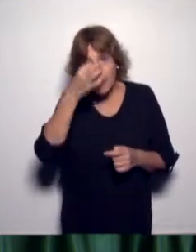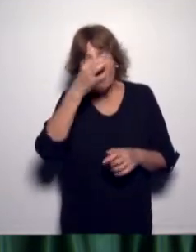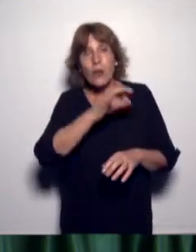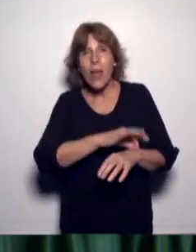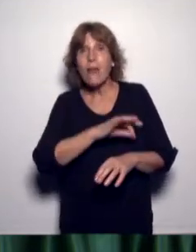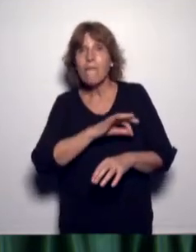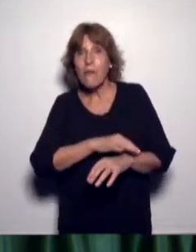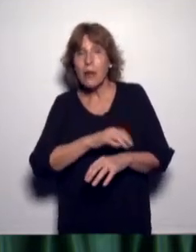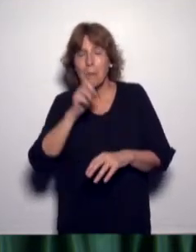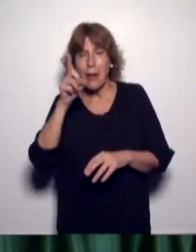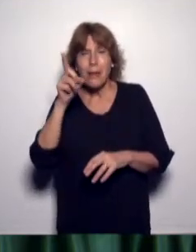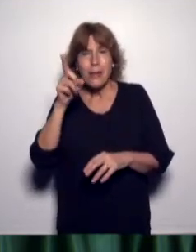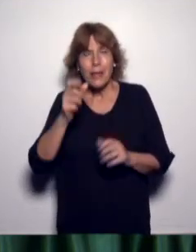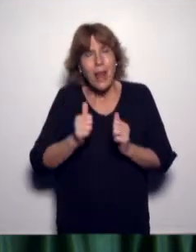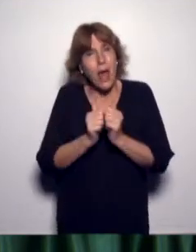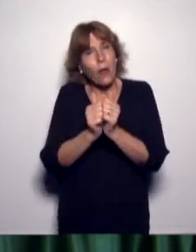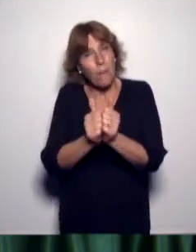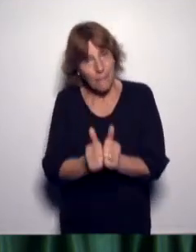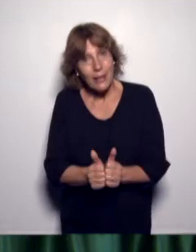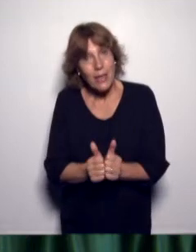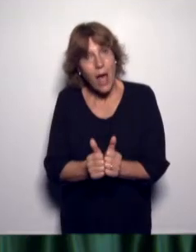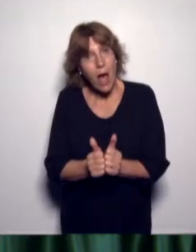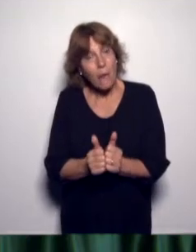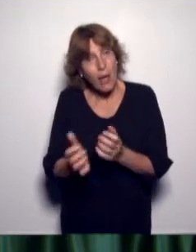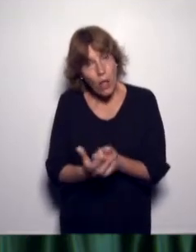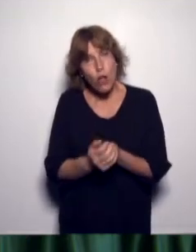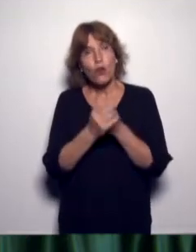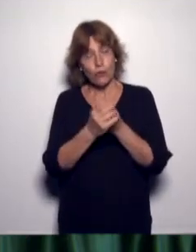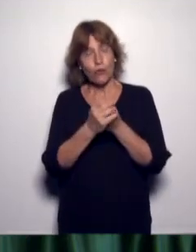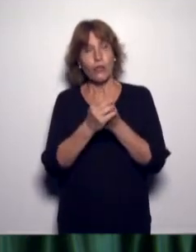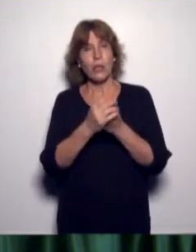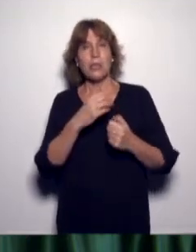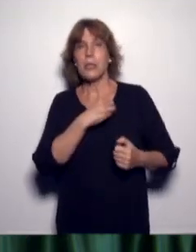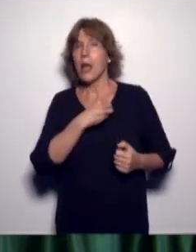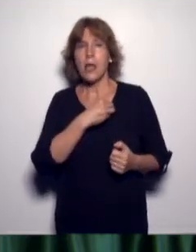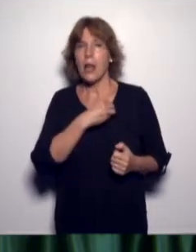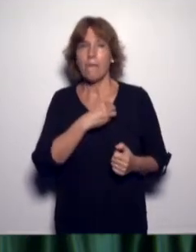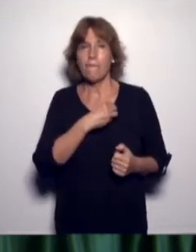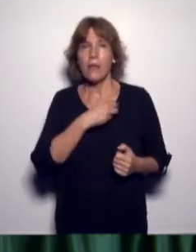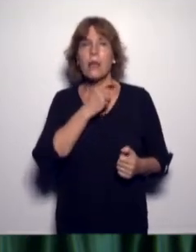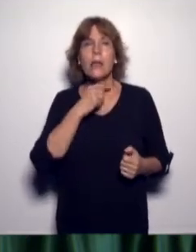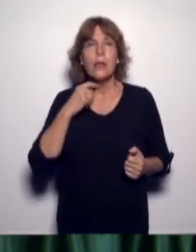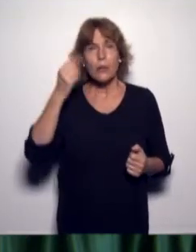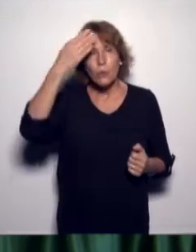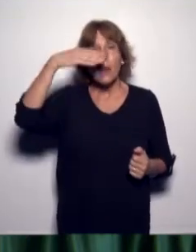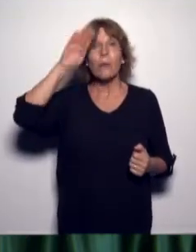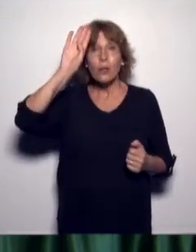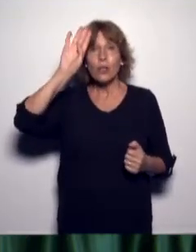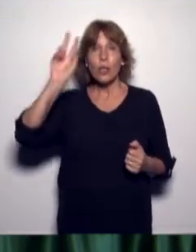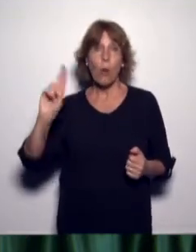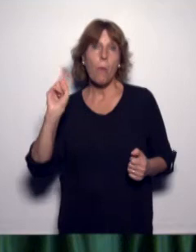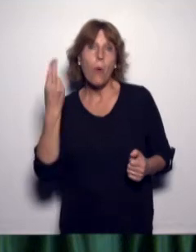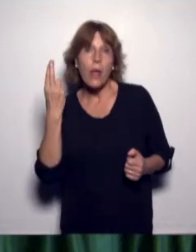precisamente para acompañarlo, para sostenerlo en su fe y demás. Y el cura Brochero muere de esto, de